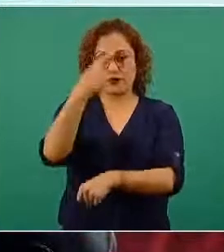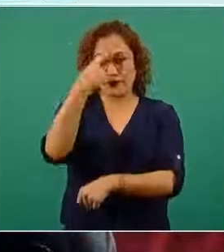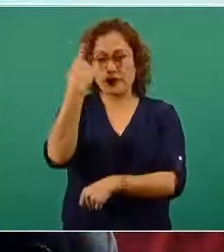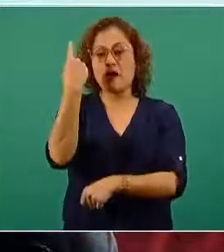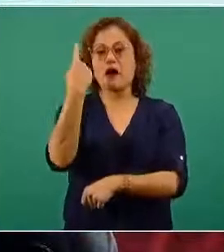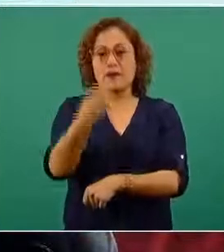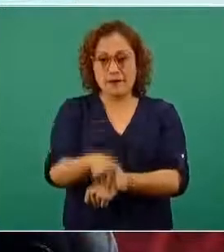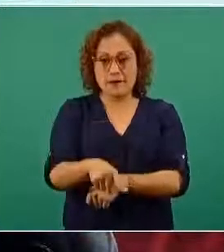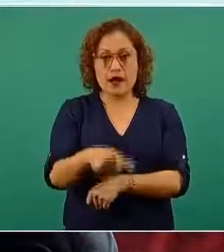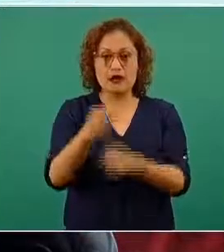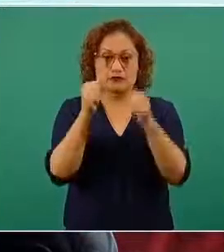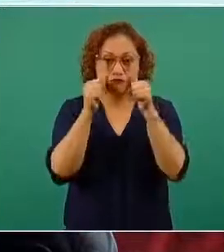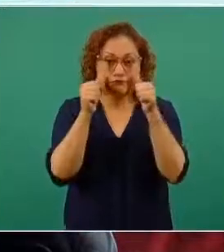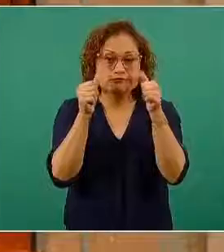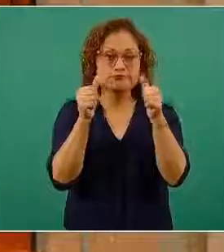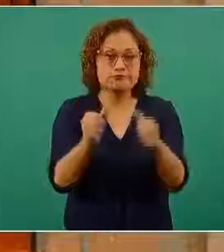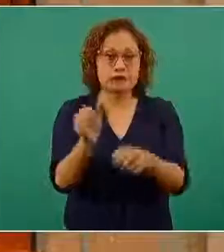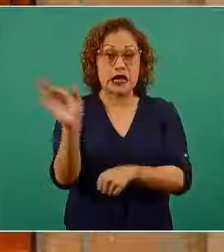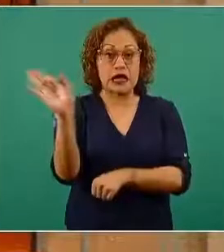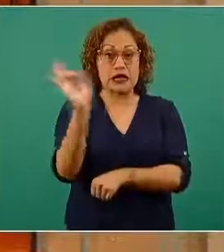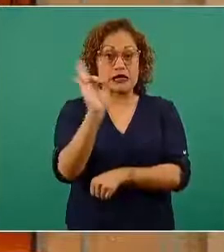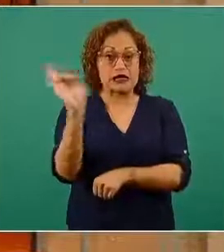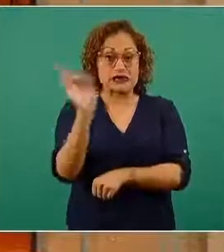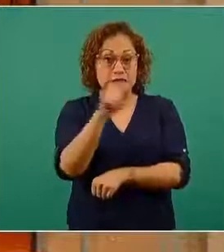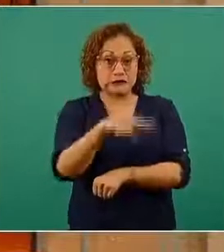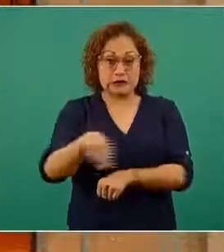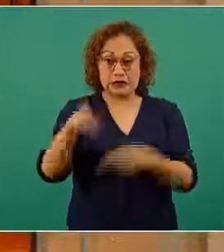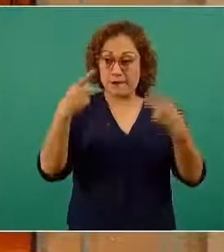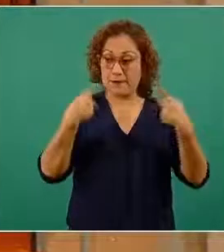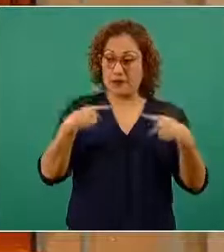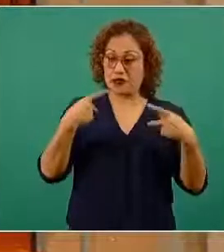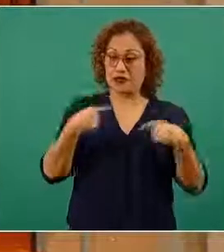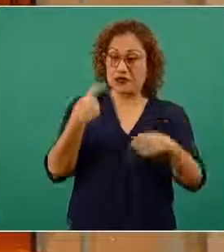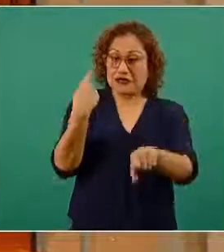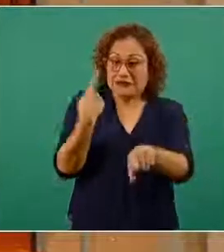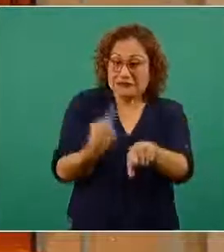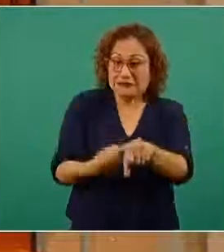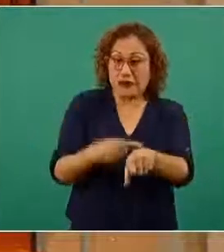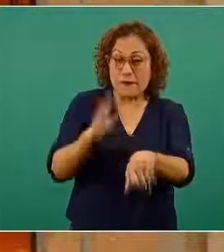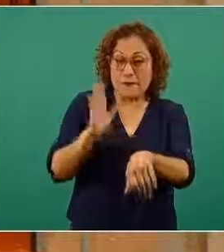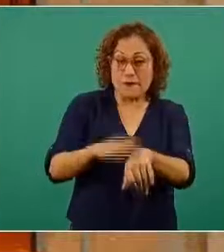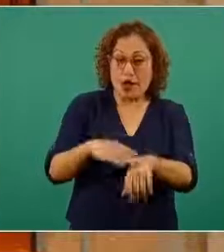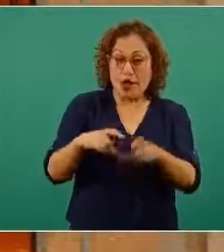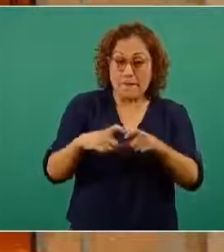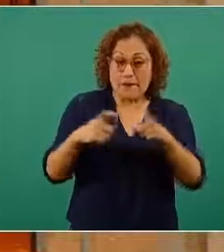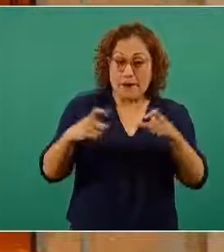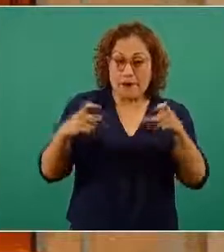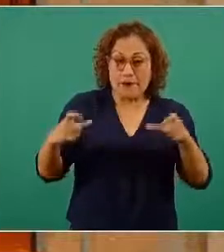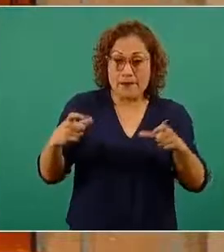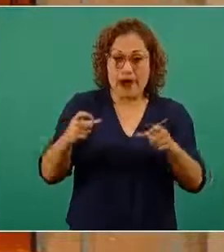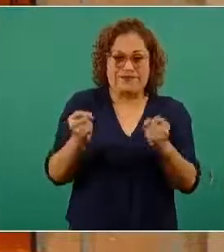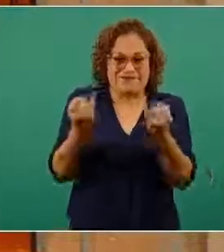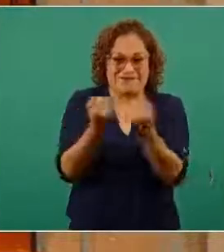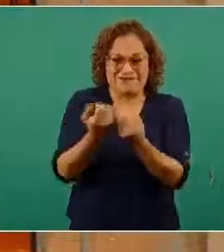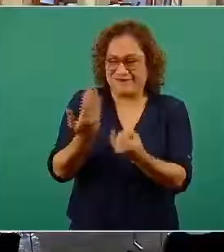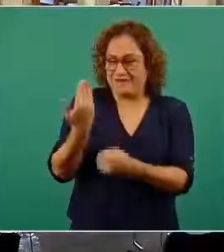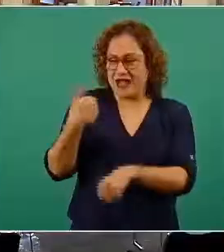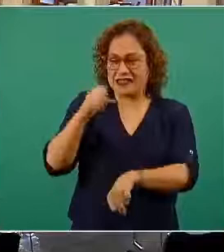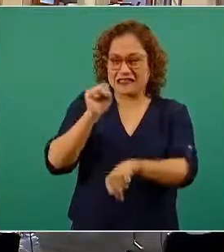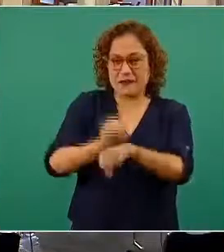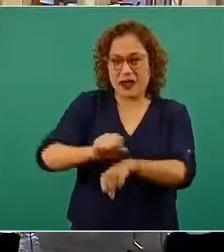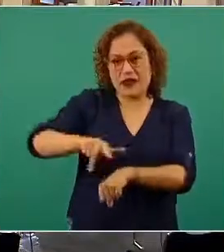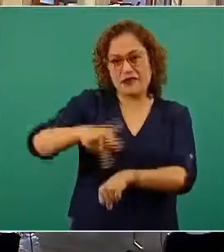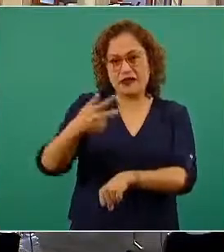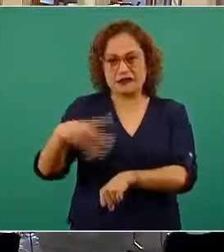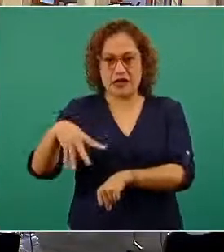cuando tenemos un incremento en la carga de enfermedad como la que estamos viendo entre la semana 13 y 14, y